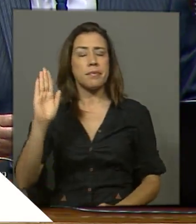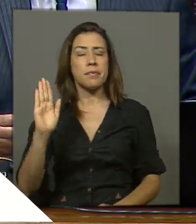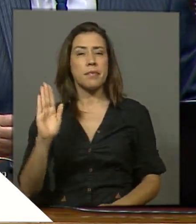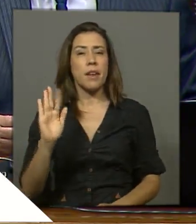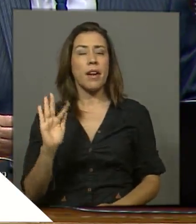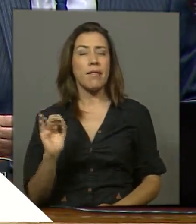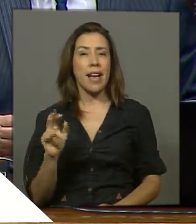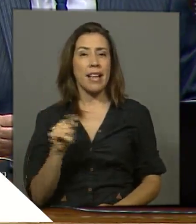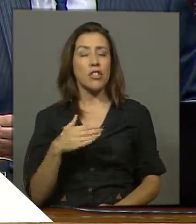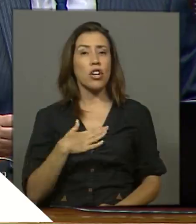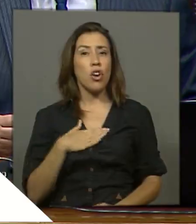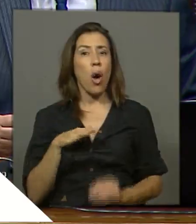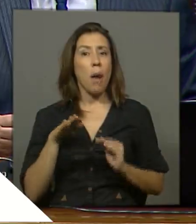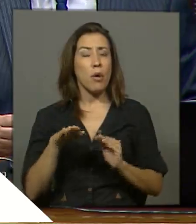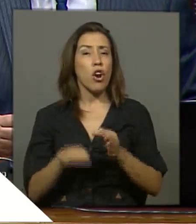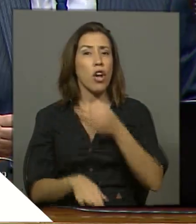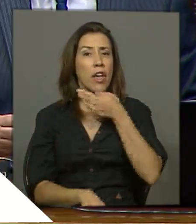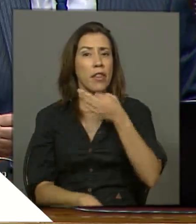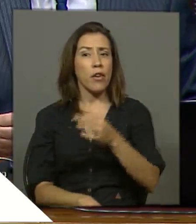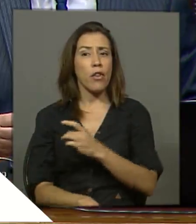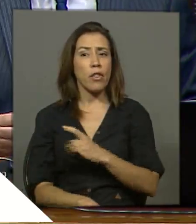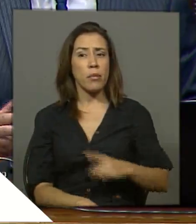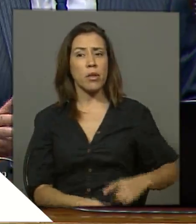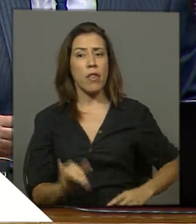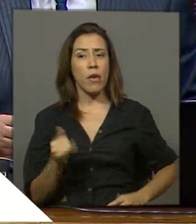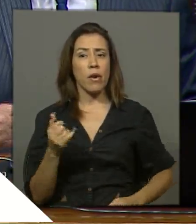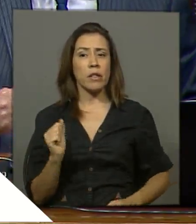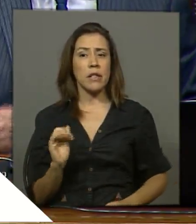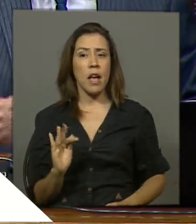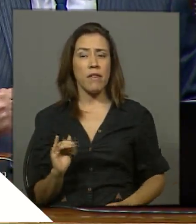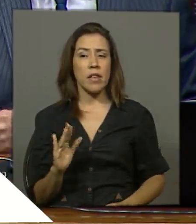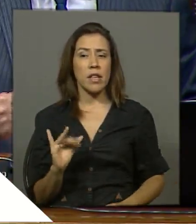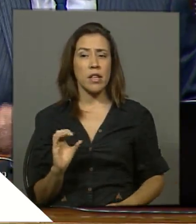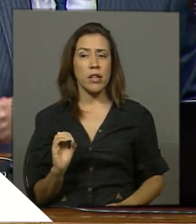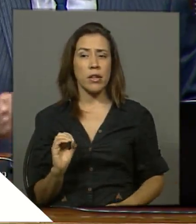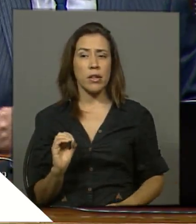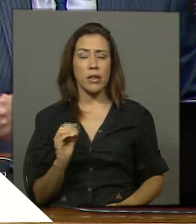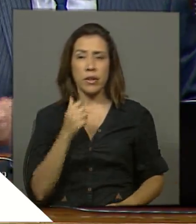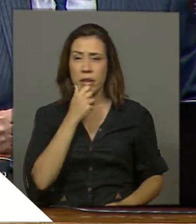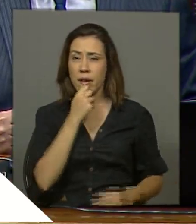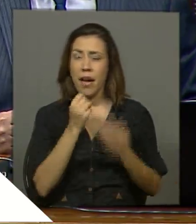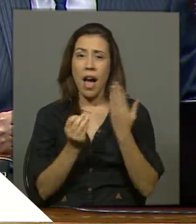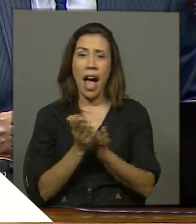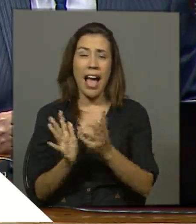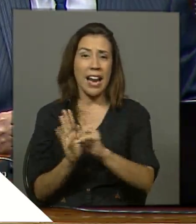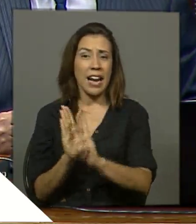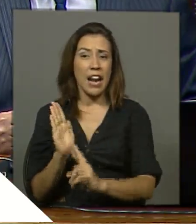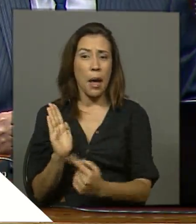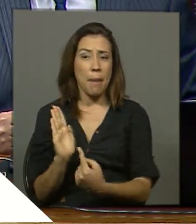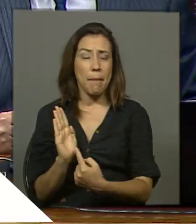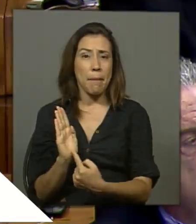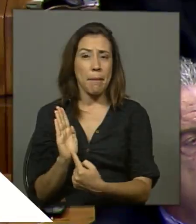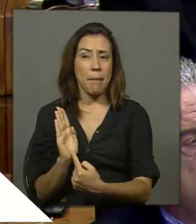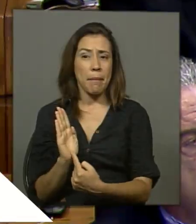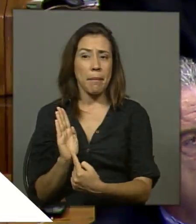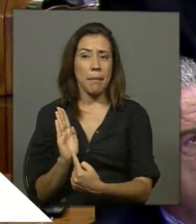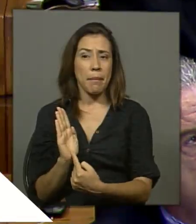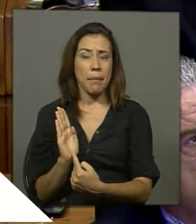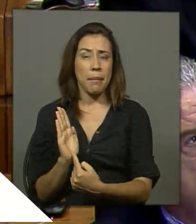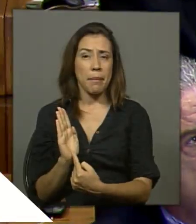Sí no Yo quiero respaldar lo que ha planteado el diputado Zafiro en el sentido que existe un reglamento y ese reglamento no